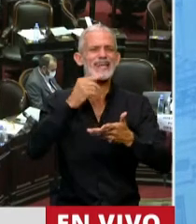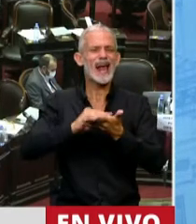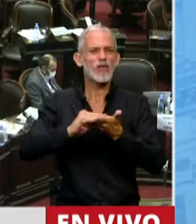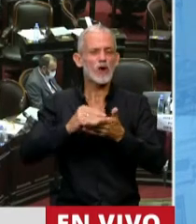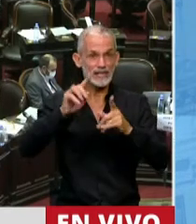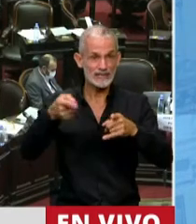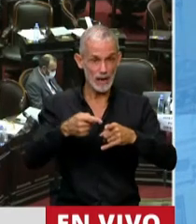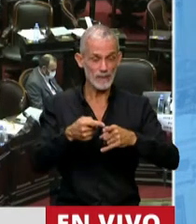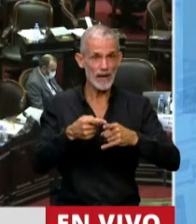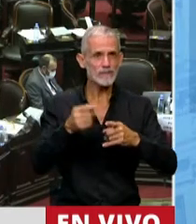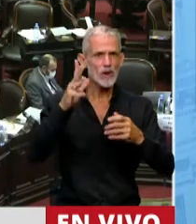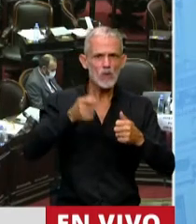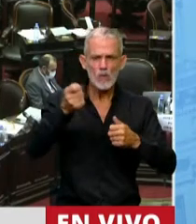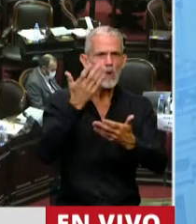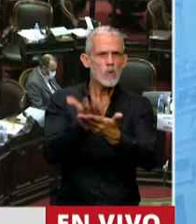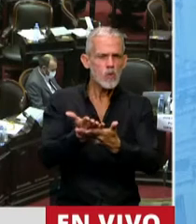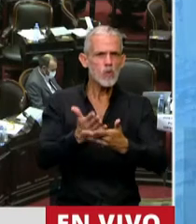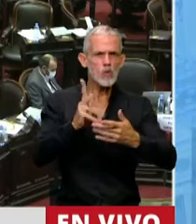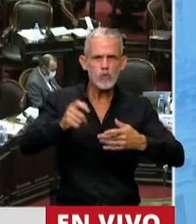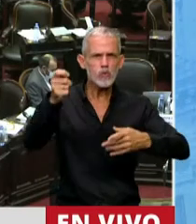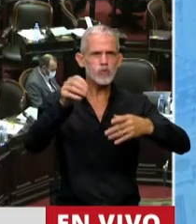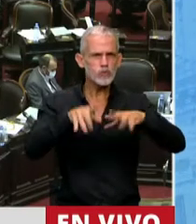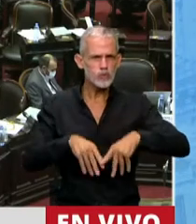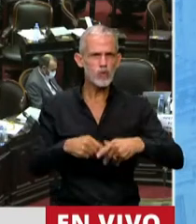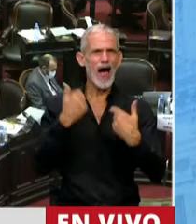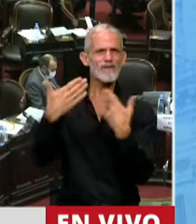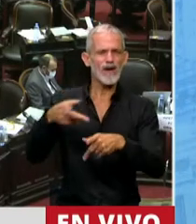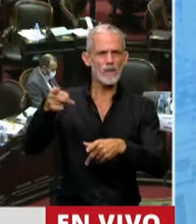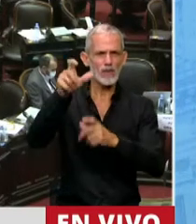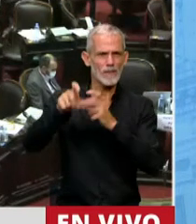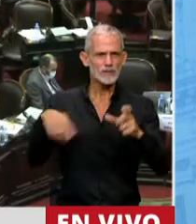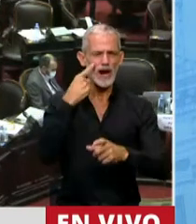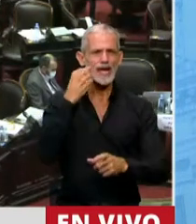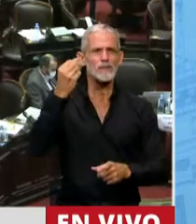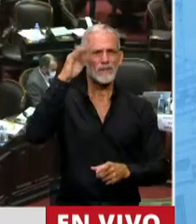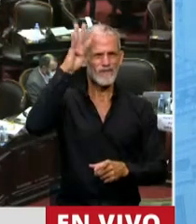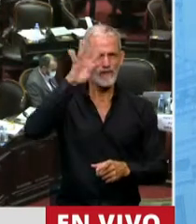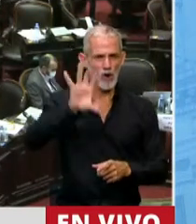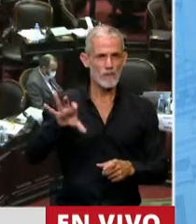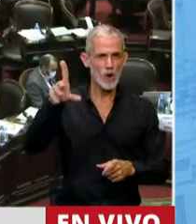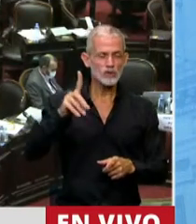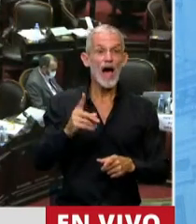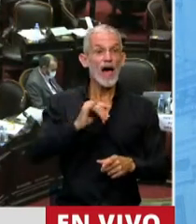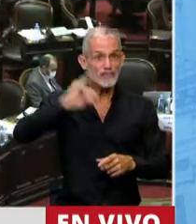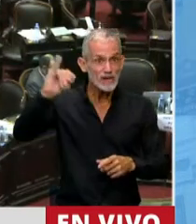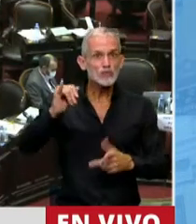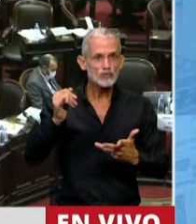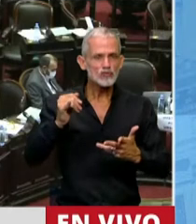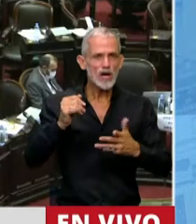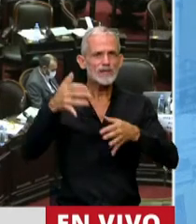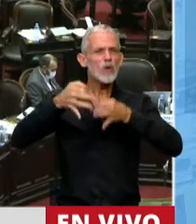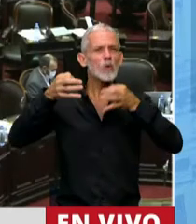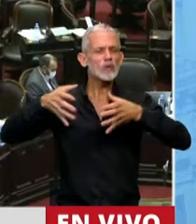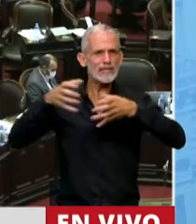los habeas corpus planteados a favor de los ciudadanos las denuncias penales en la justicia federal